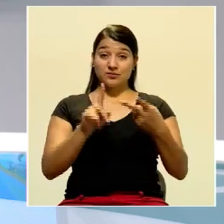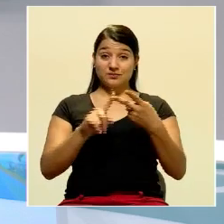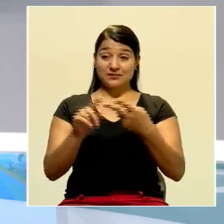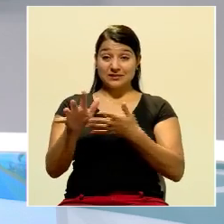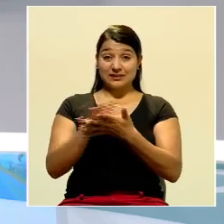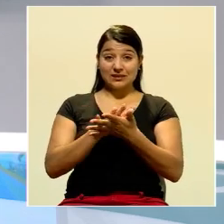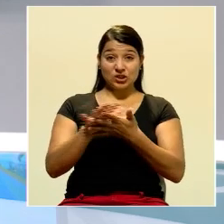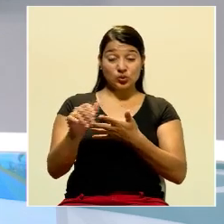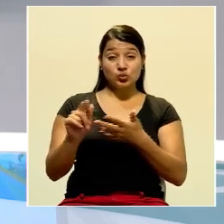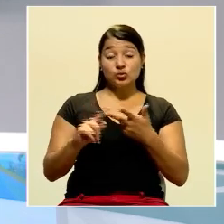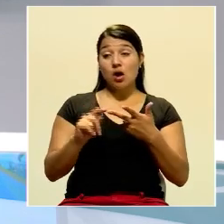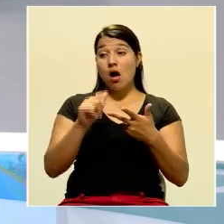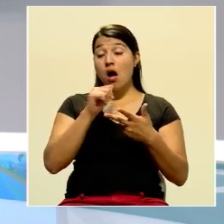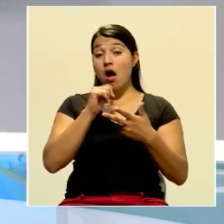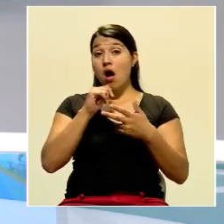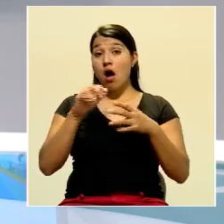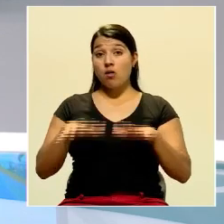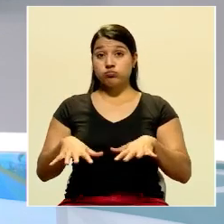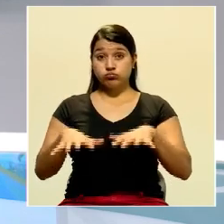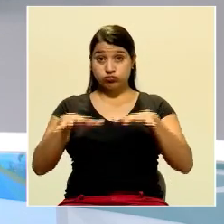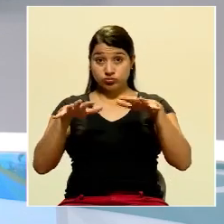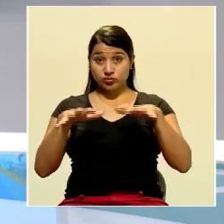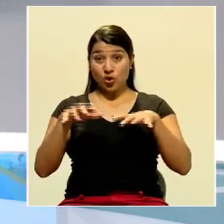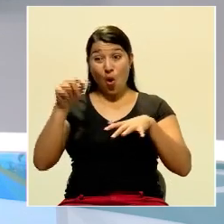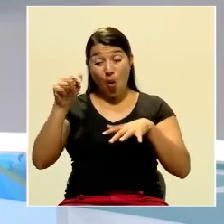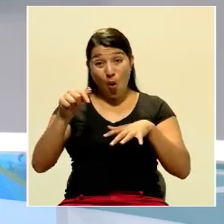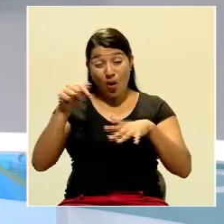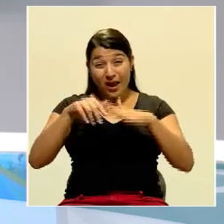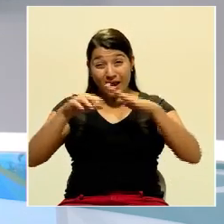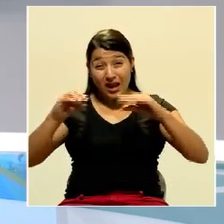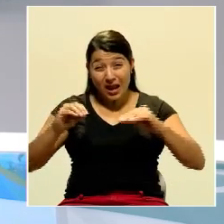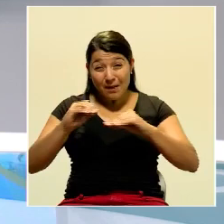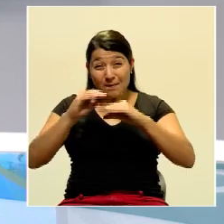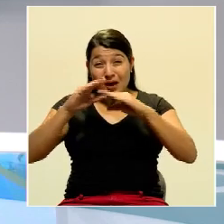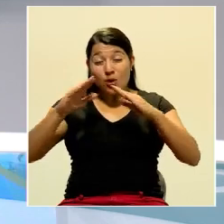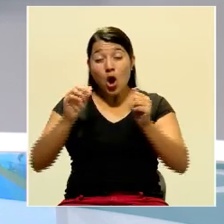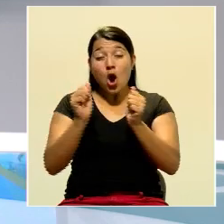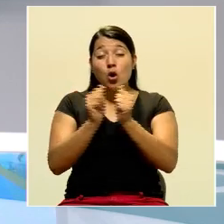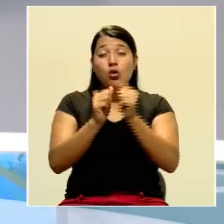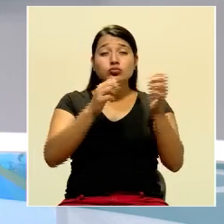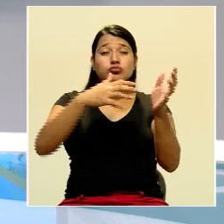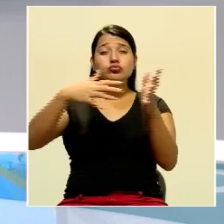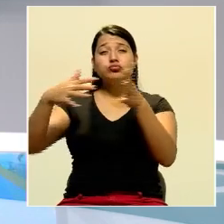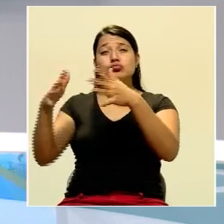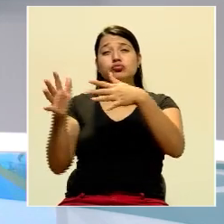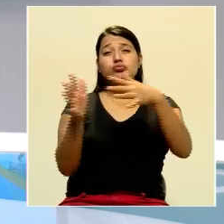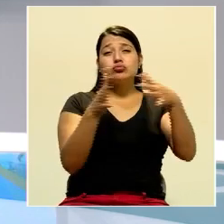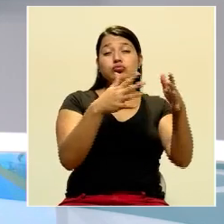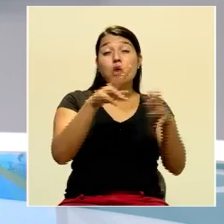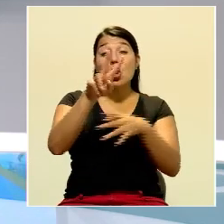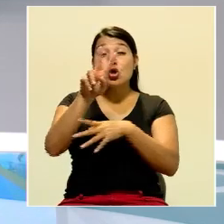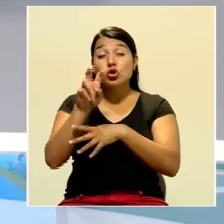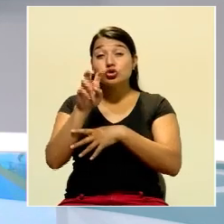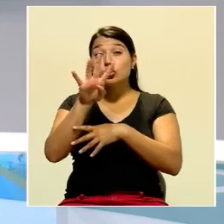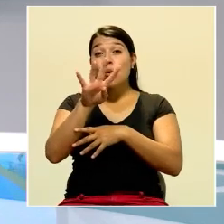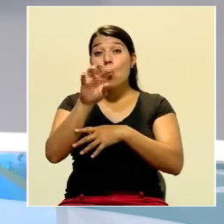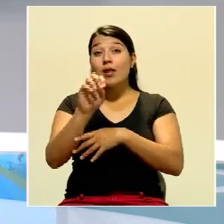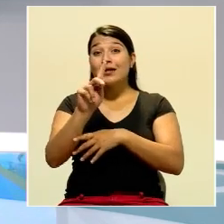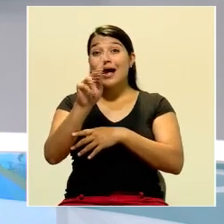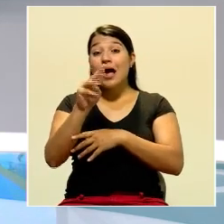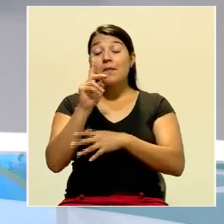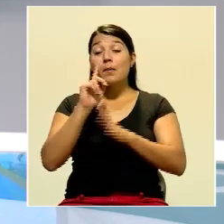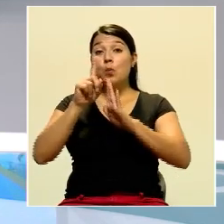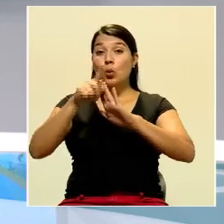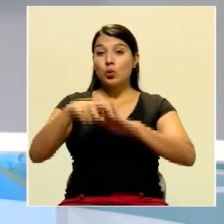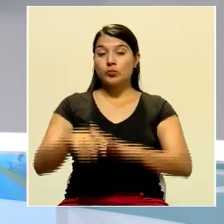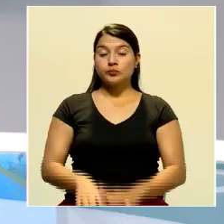e inundaciones, tras impactar esta madrugada con vientos de 240 kilómetros por hora.